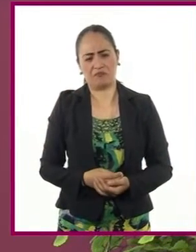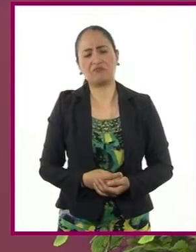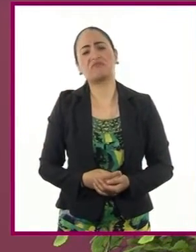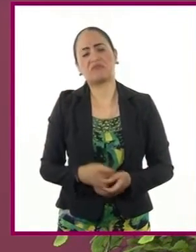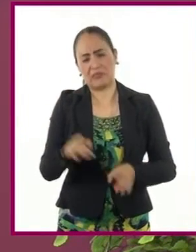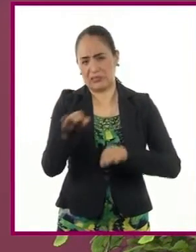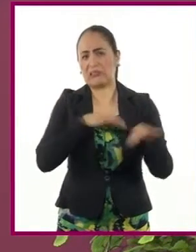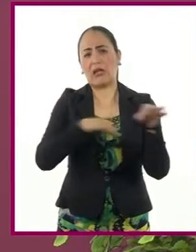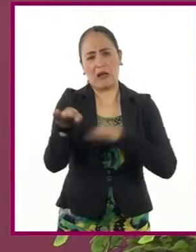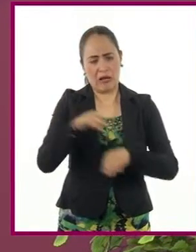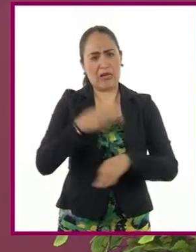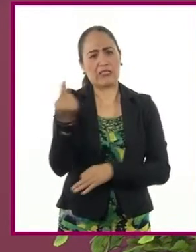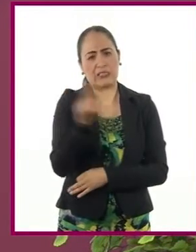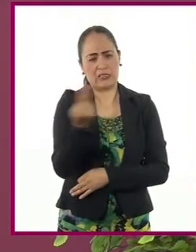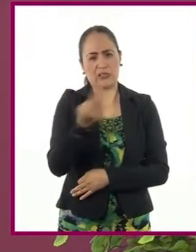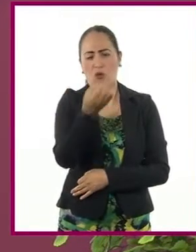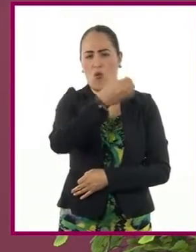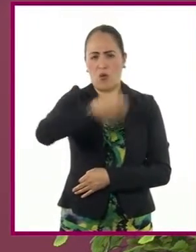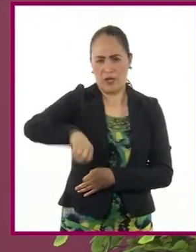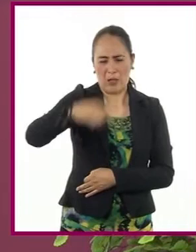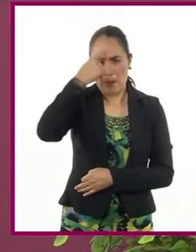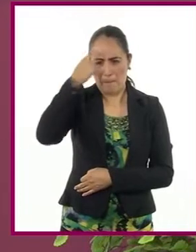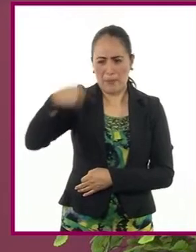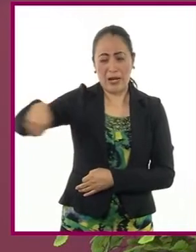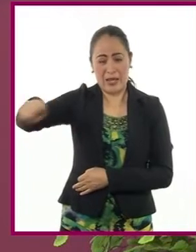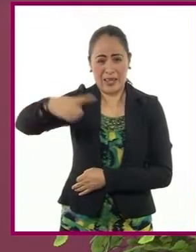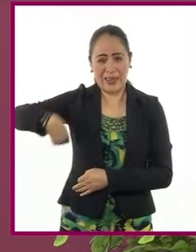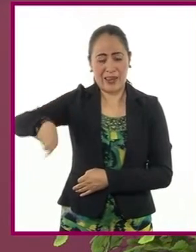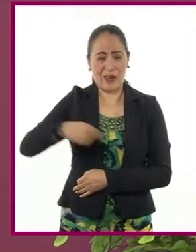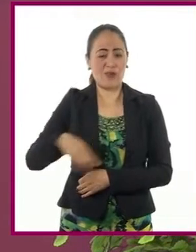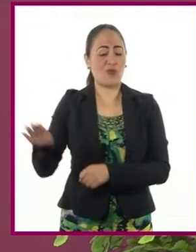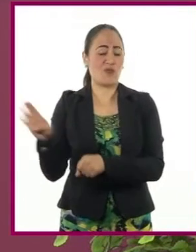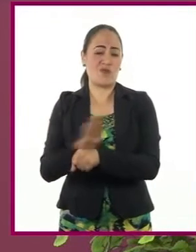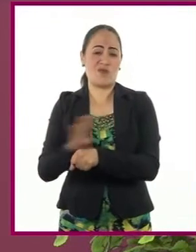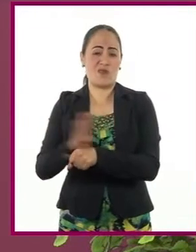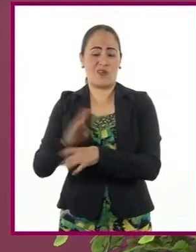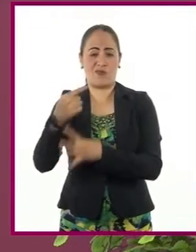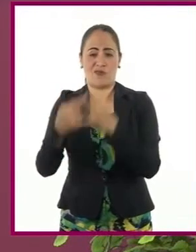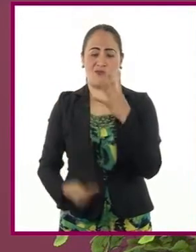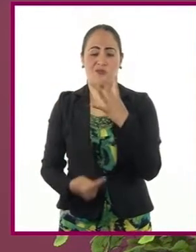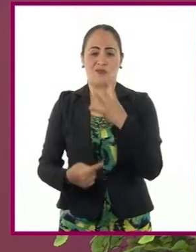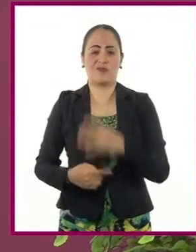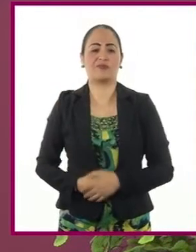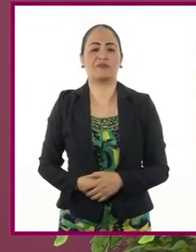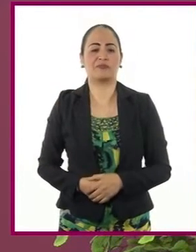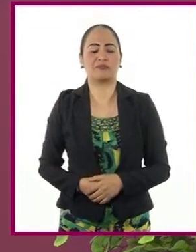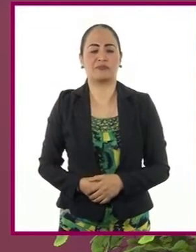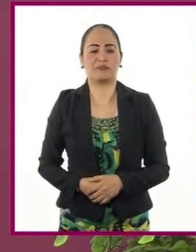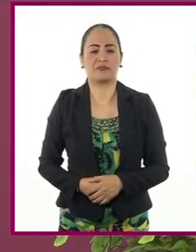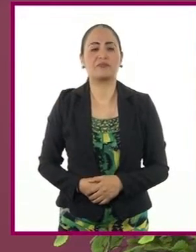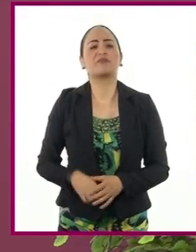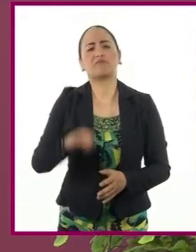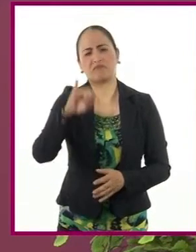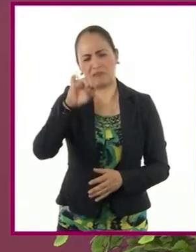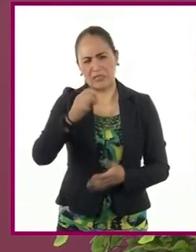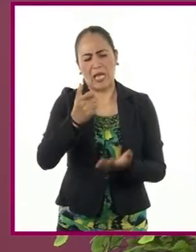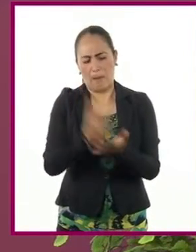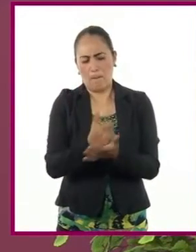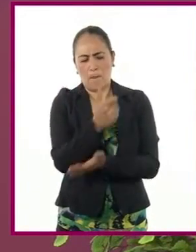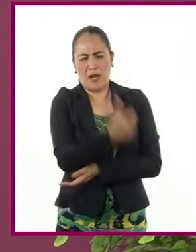obra indígena en provecho de los miembros de la casta de españoles, que a cambio de una remuneración